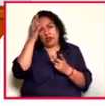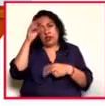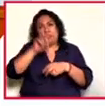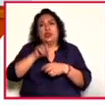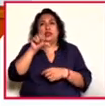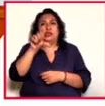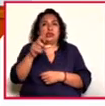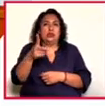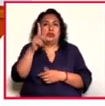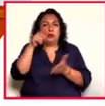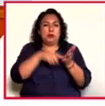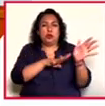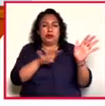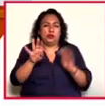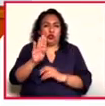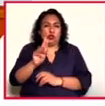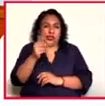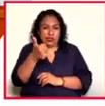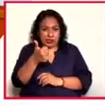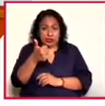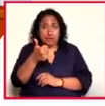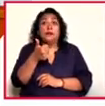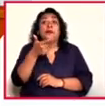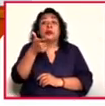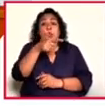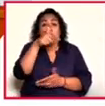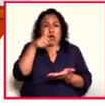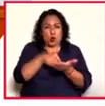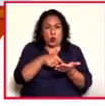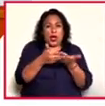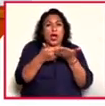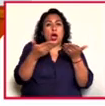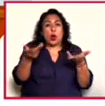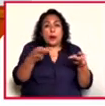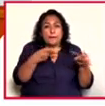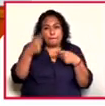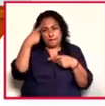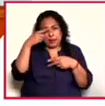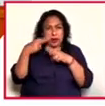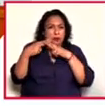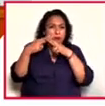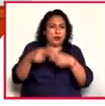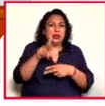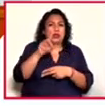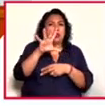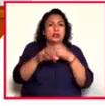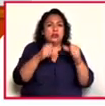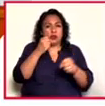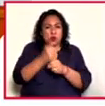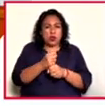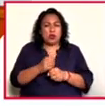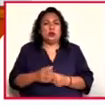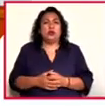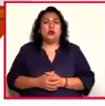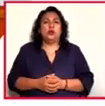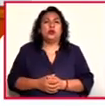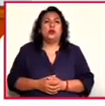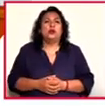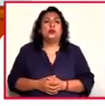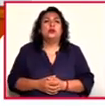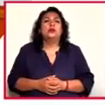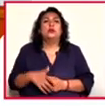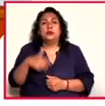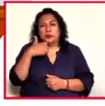de diciembre de 1986. El recinto ahora se prepara para conmemorar 35 años. tratar de hacer